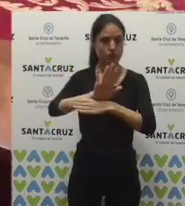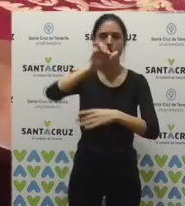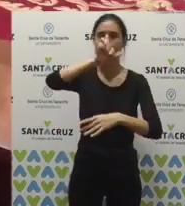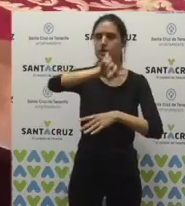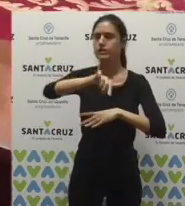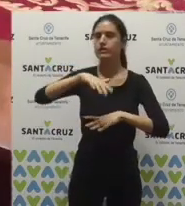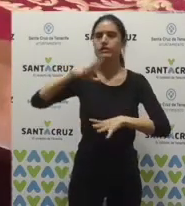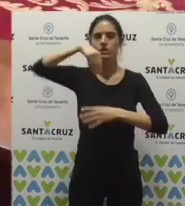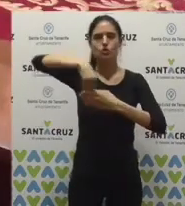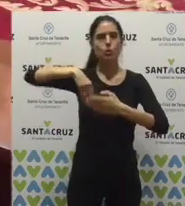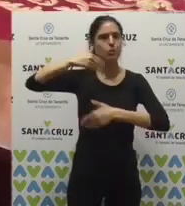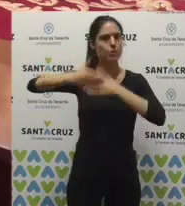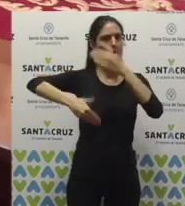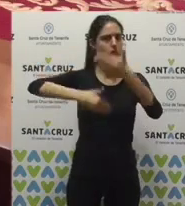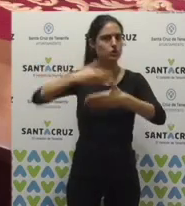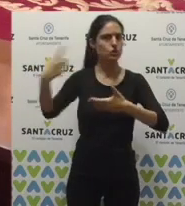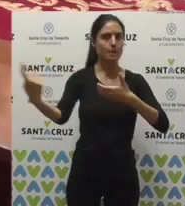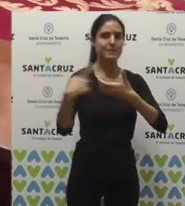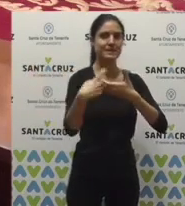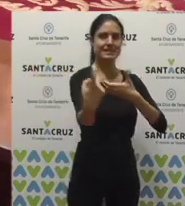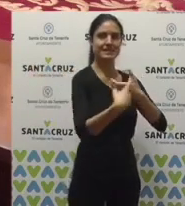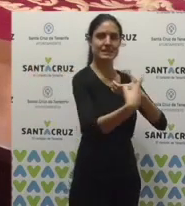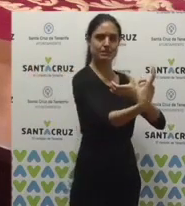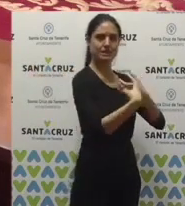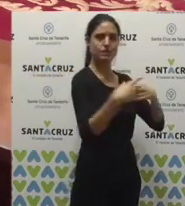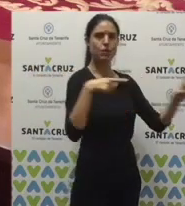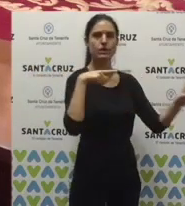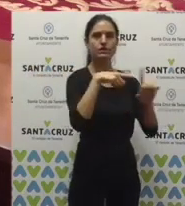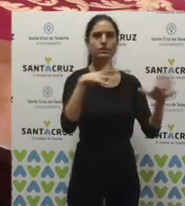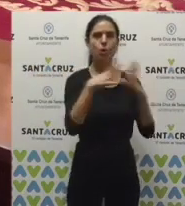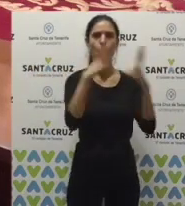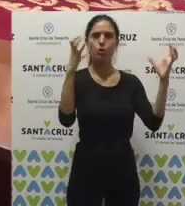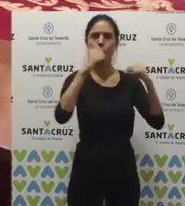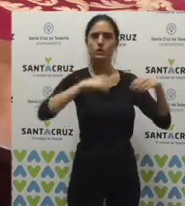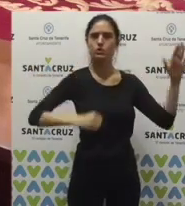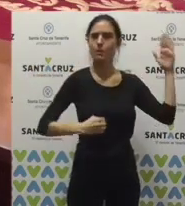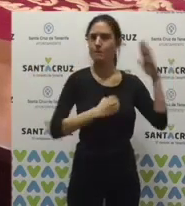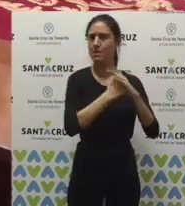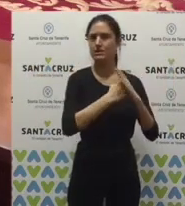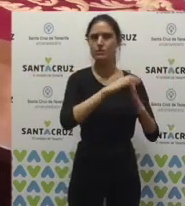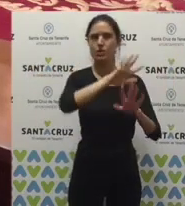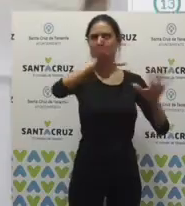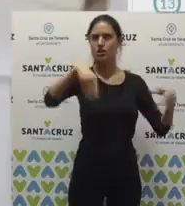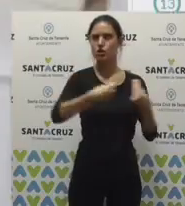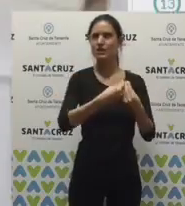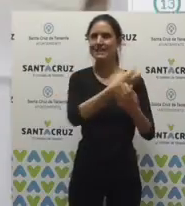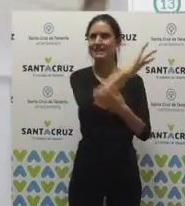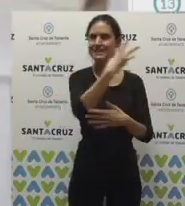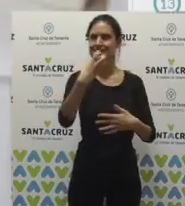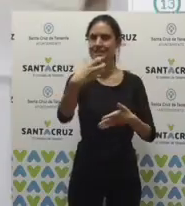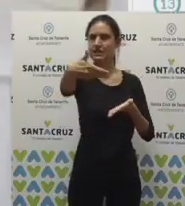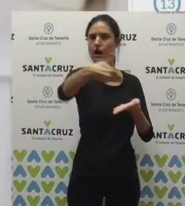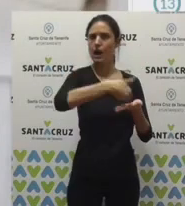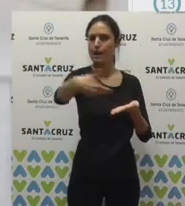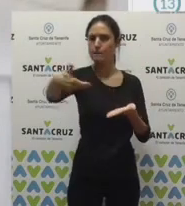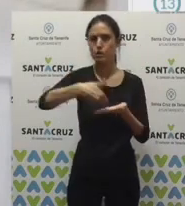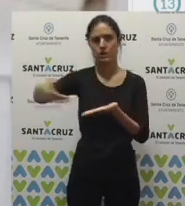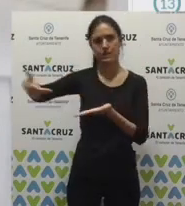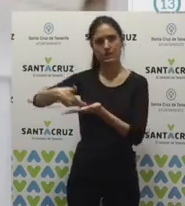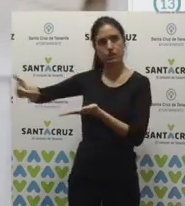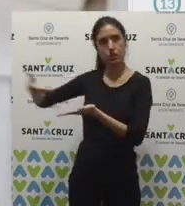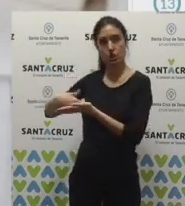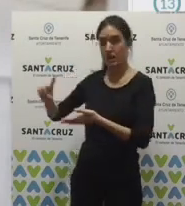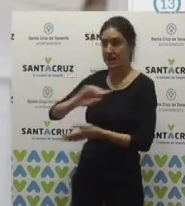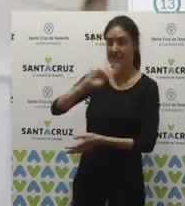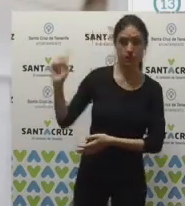que permitía al máximo consenso incluyó más de 300 aportaciones y el visto bueno de todos los sectores que van a